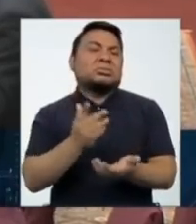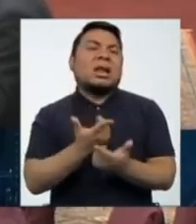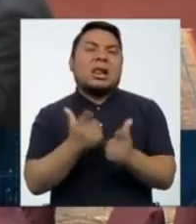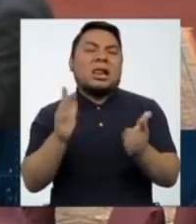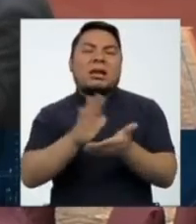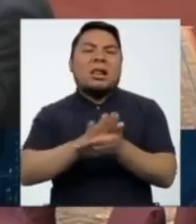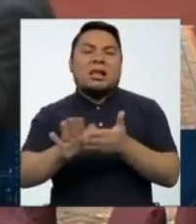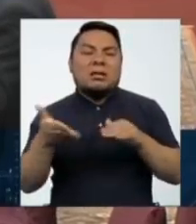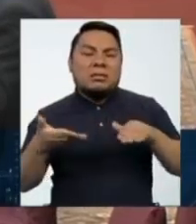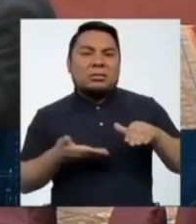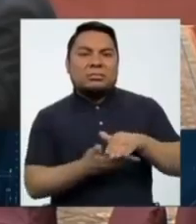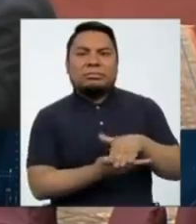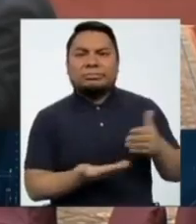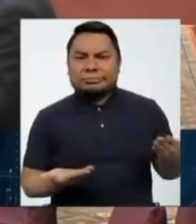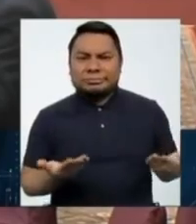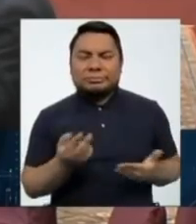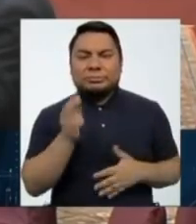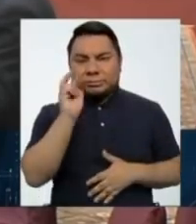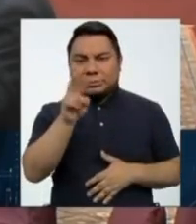la votación.